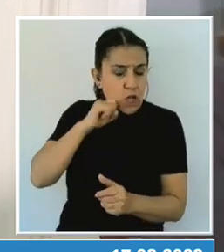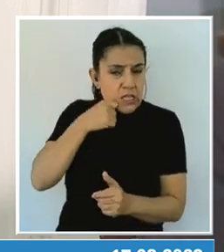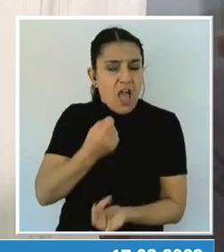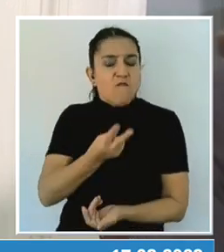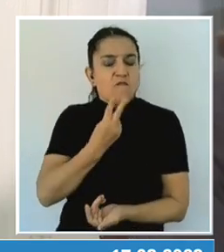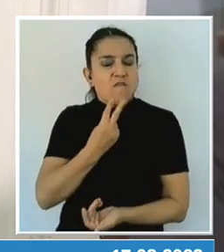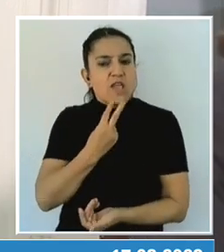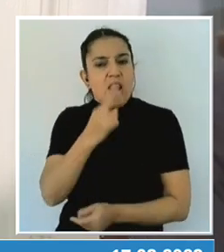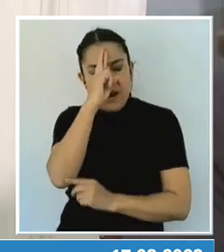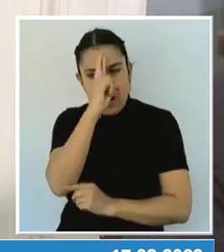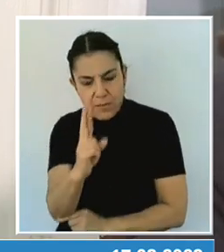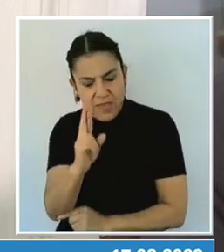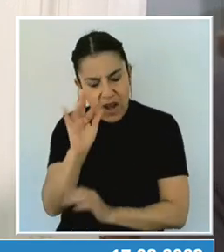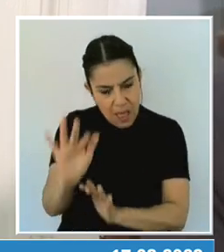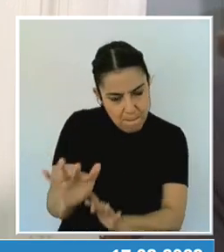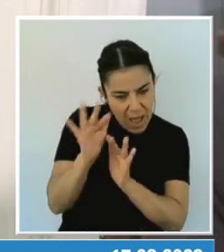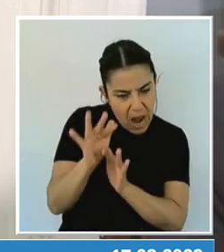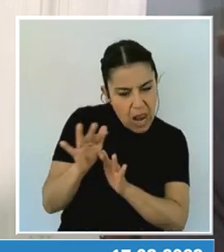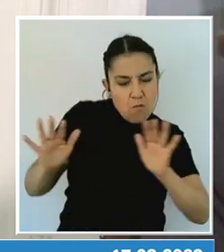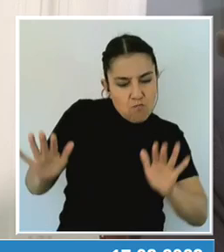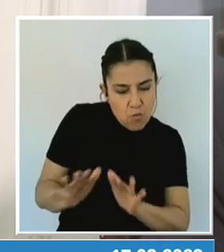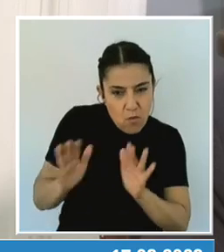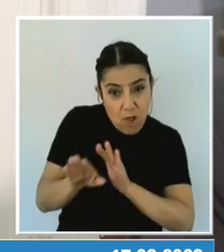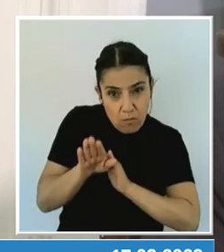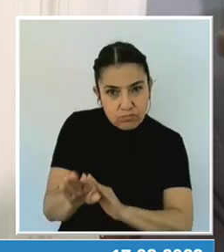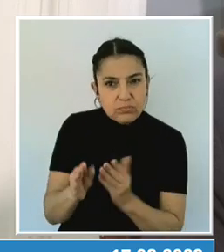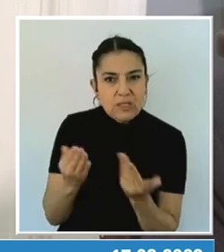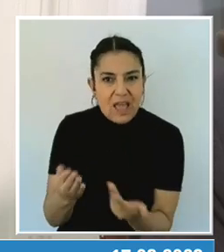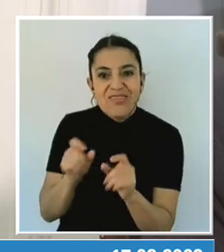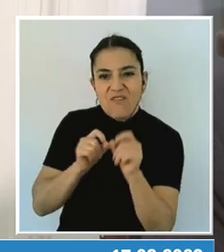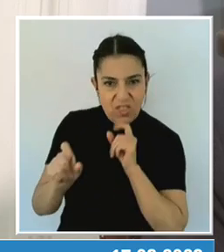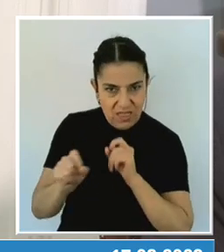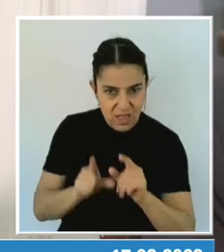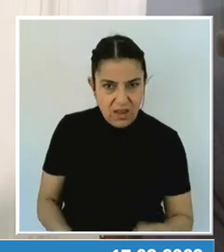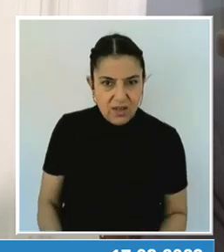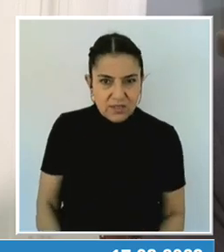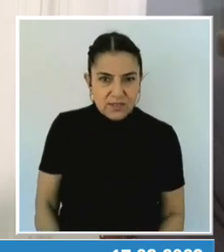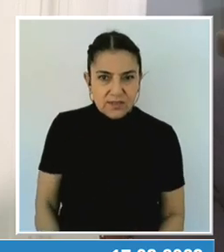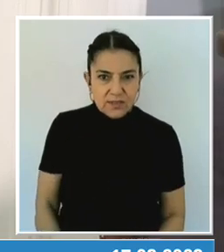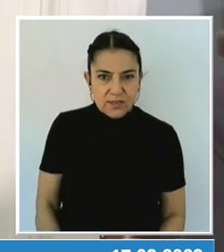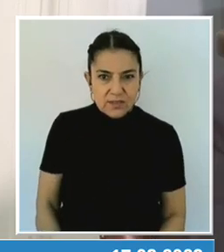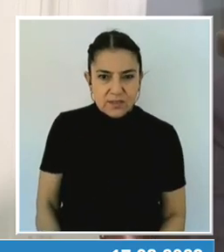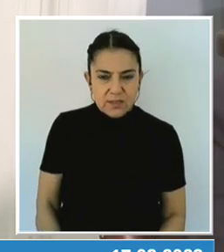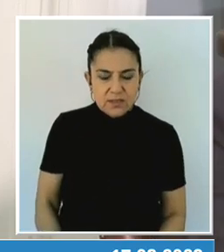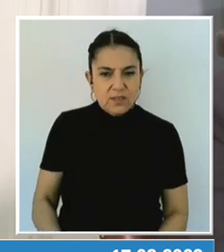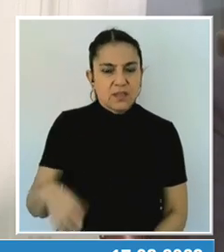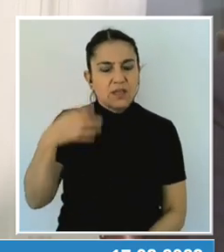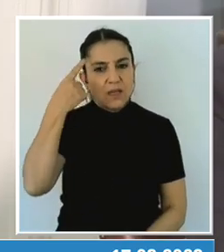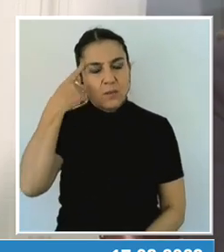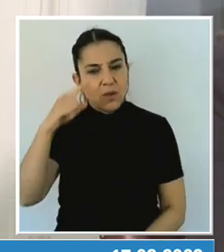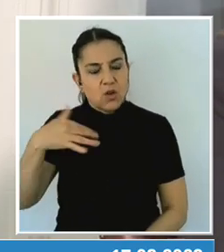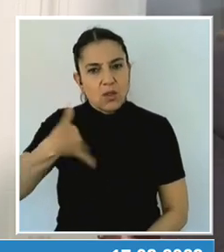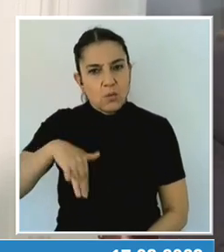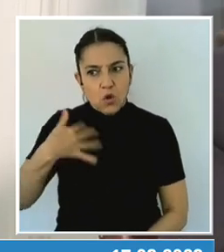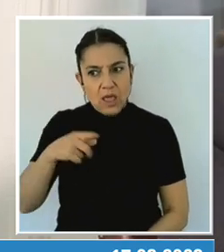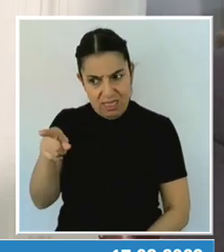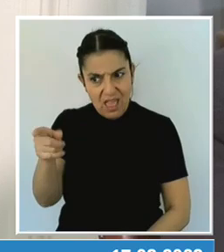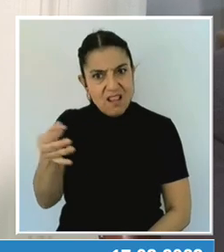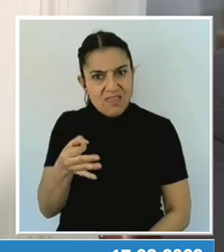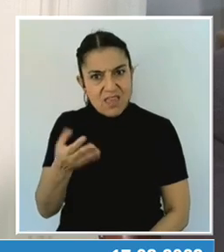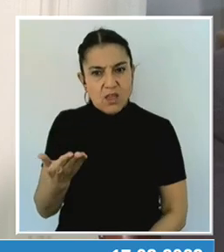hay que promoverla, hay que defenderla. Pero qué importante es eso, me dijo. Yo le voy a decir